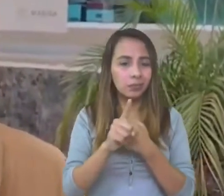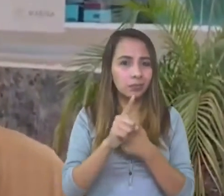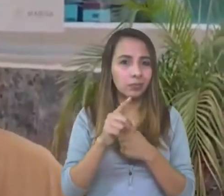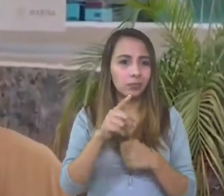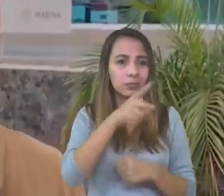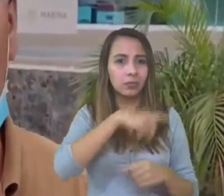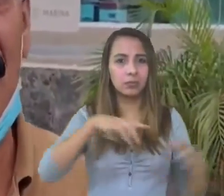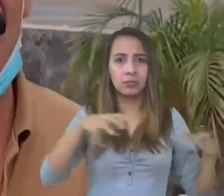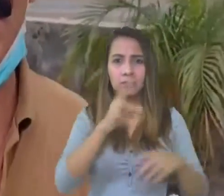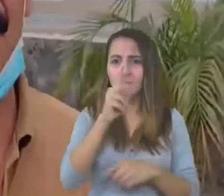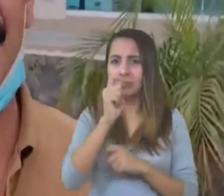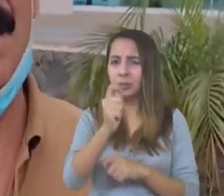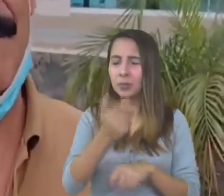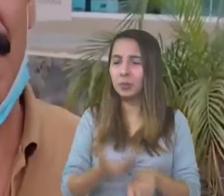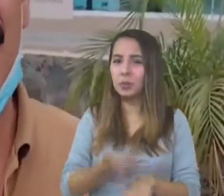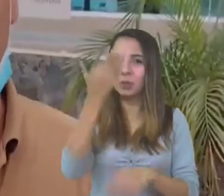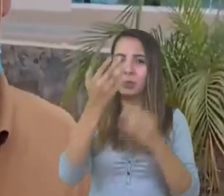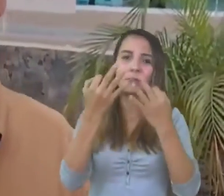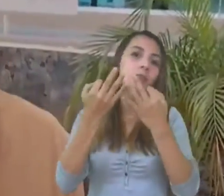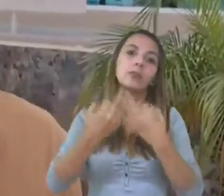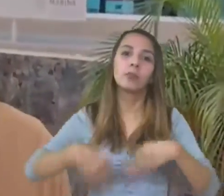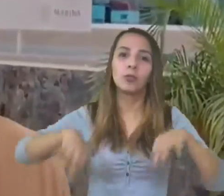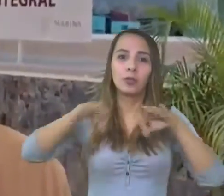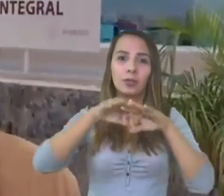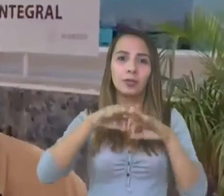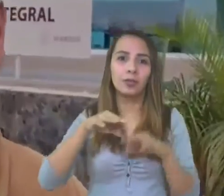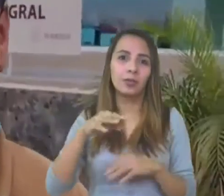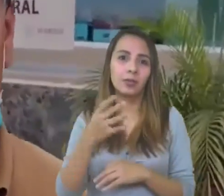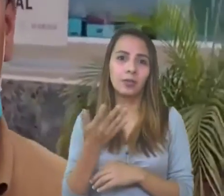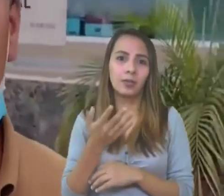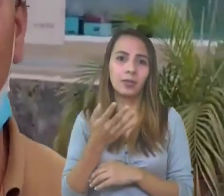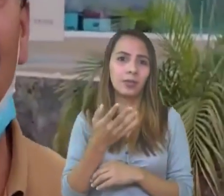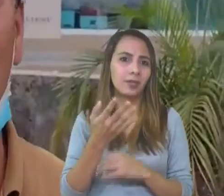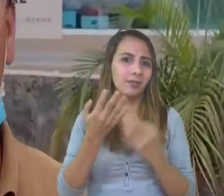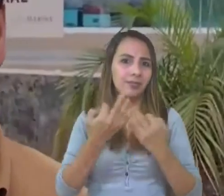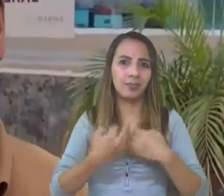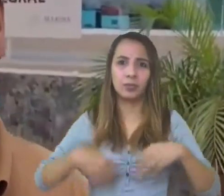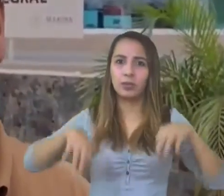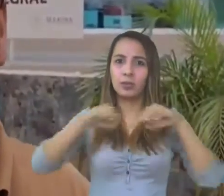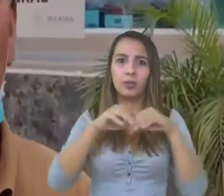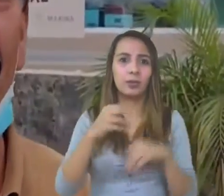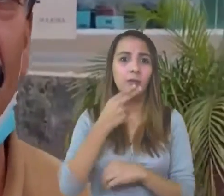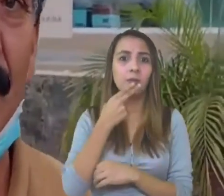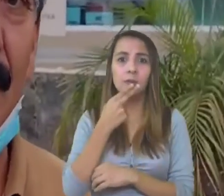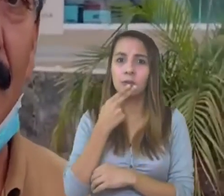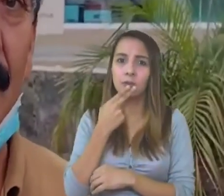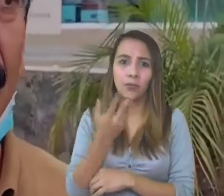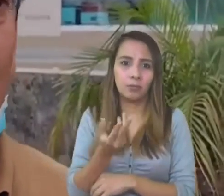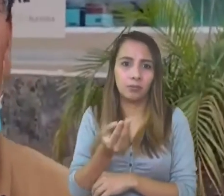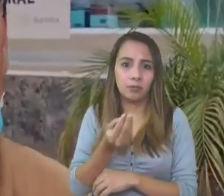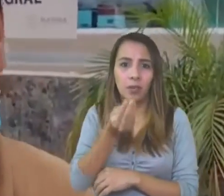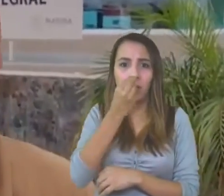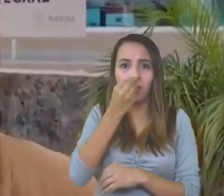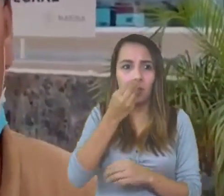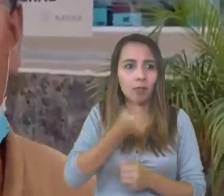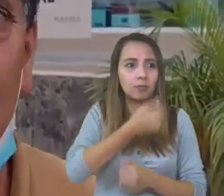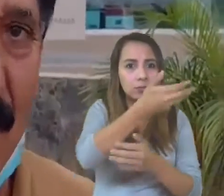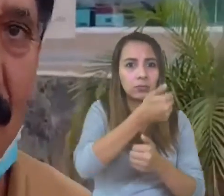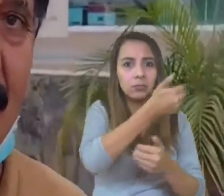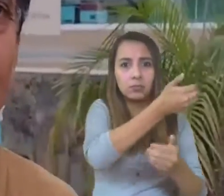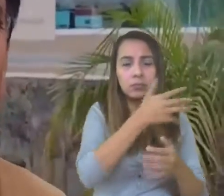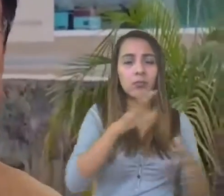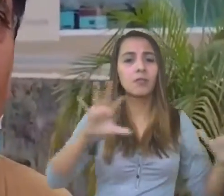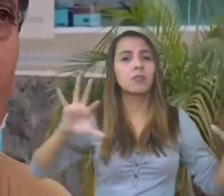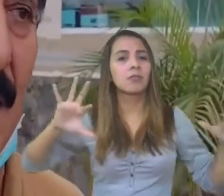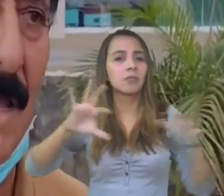muy importante. Bien lo dijo tu compañero primario, ahorita. Primario, prioridad alimenticia. Sí. Que va junto con el turismo,